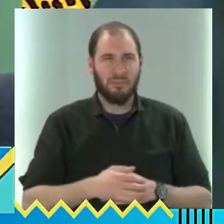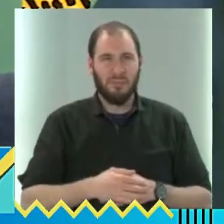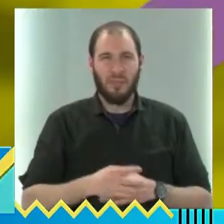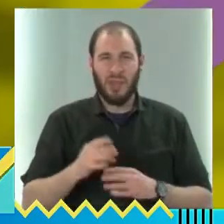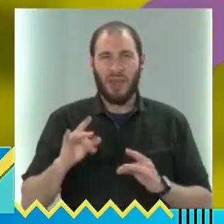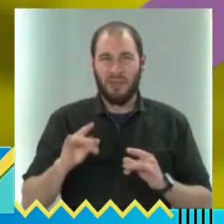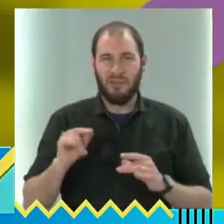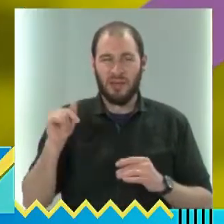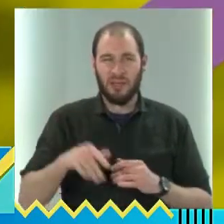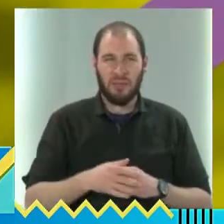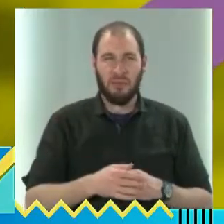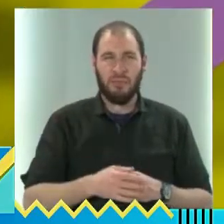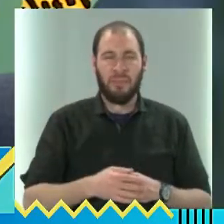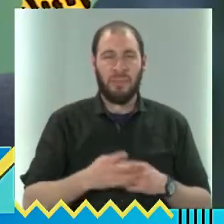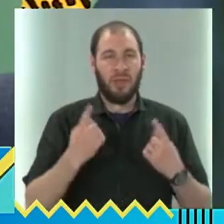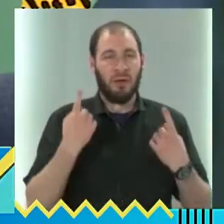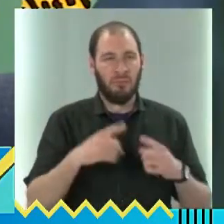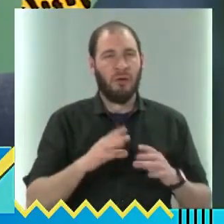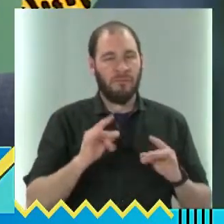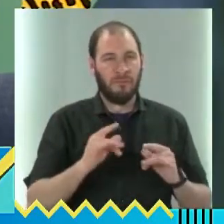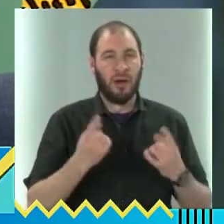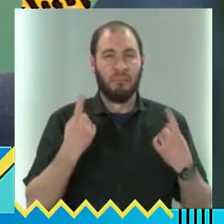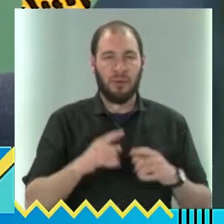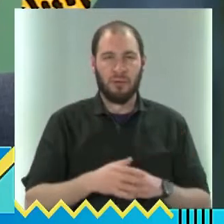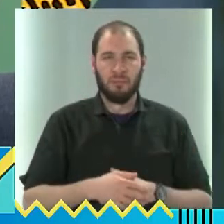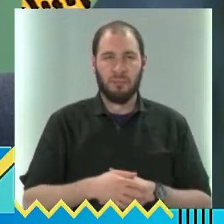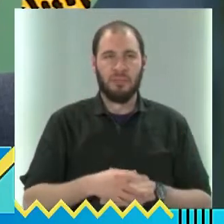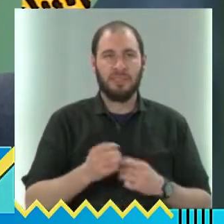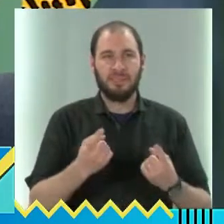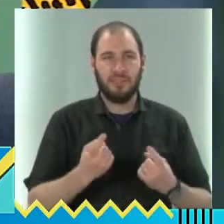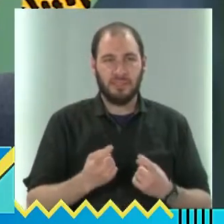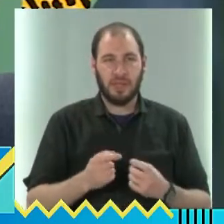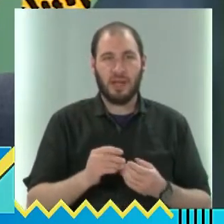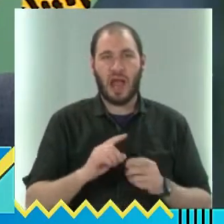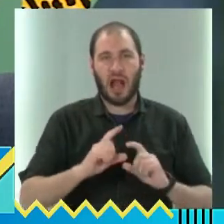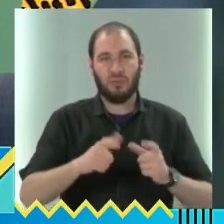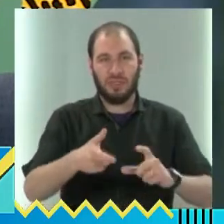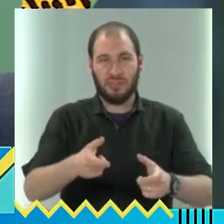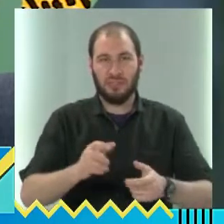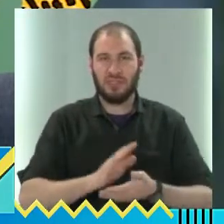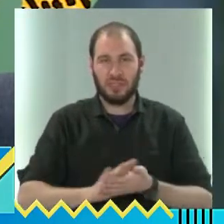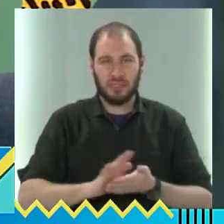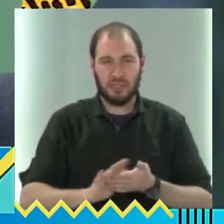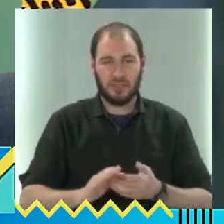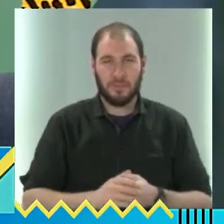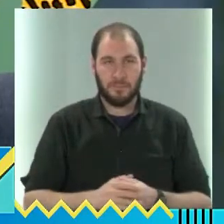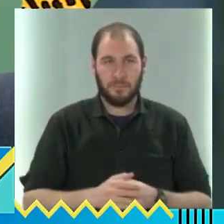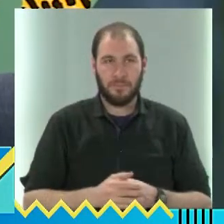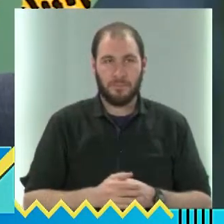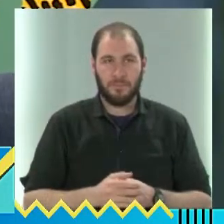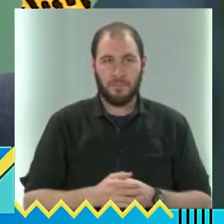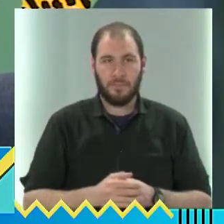va a costar ahí el resumen. Me cuesta bastante, pero en realidad hacía falta una actualización. Lo que